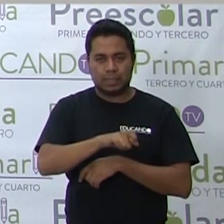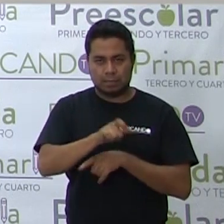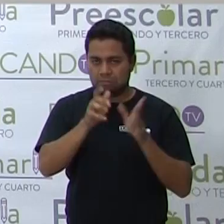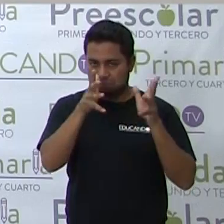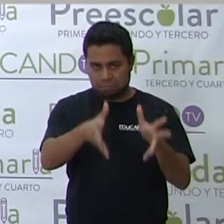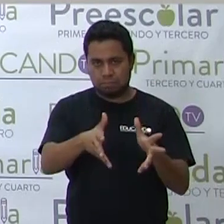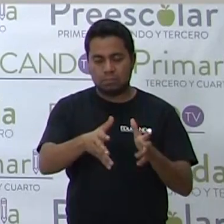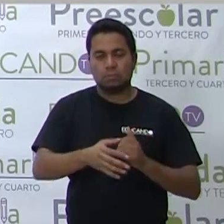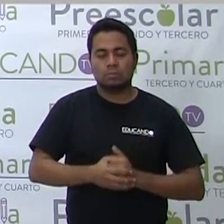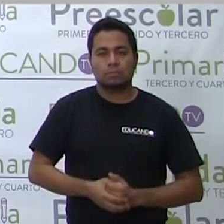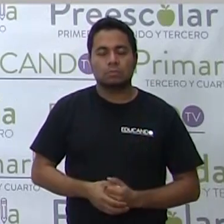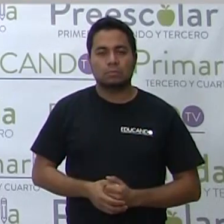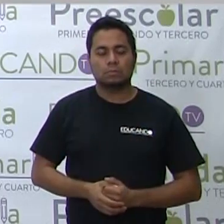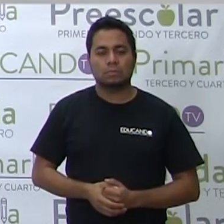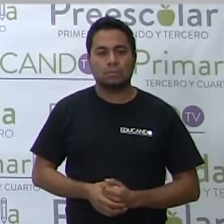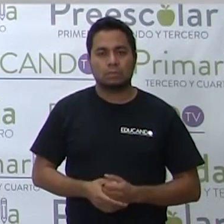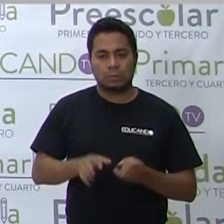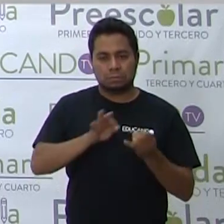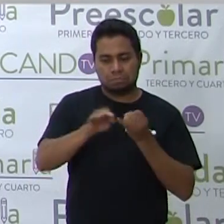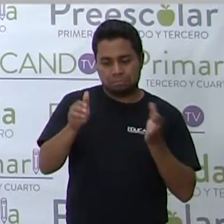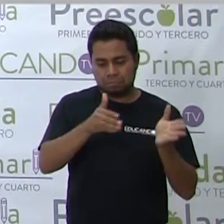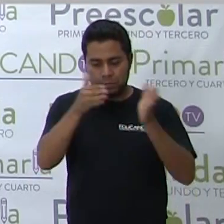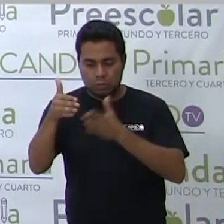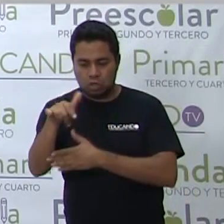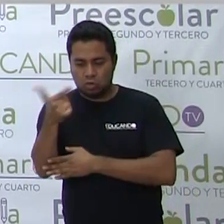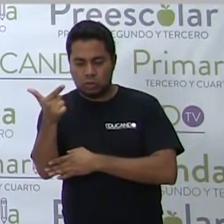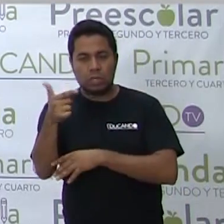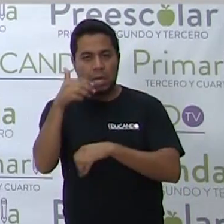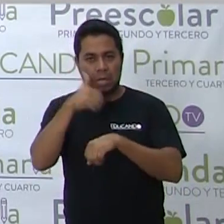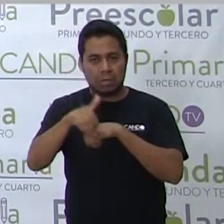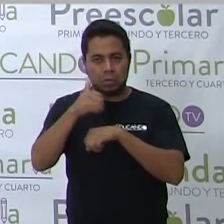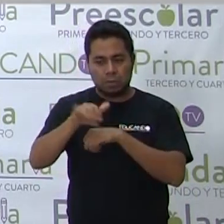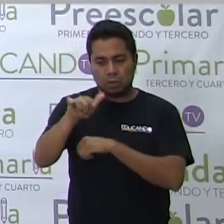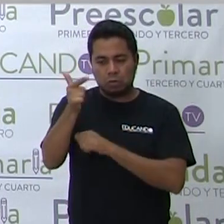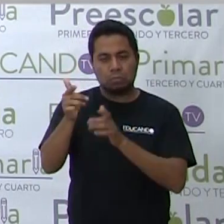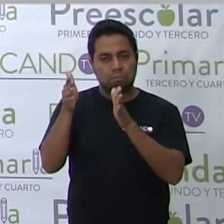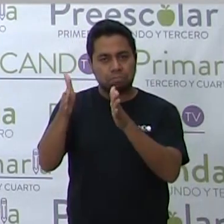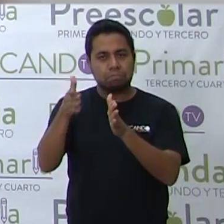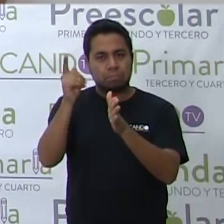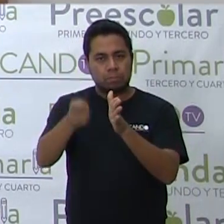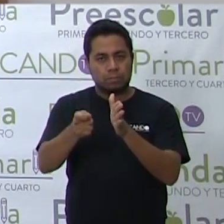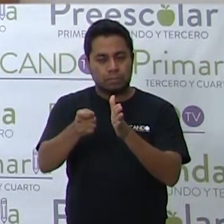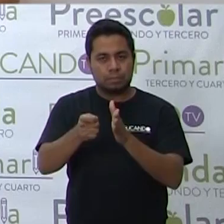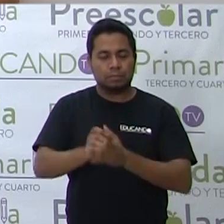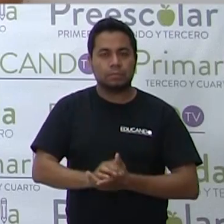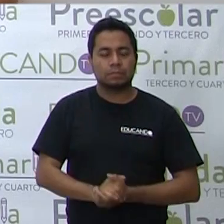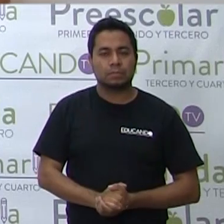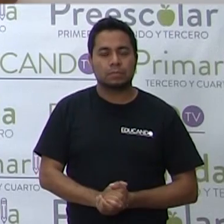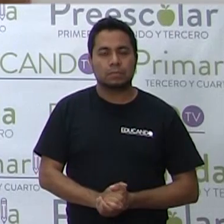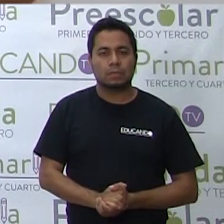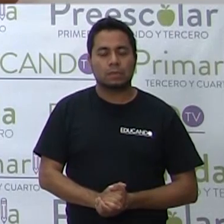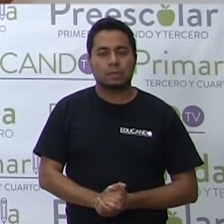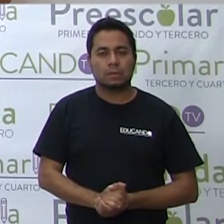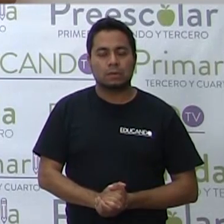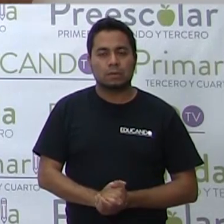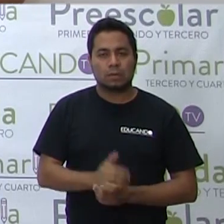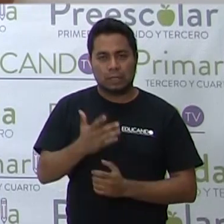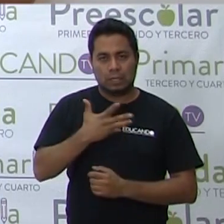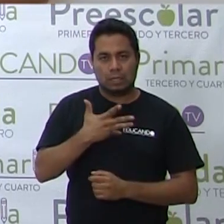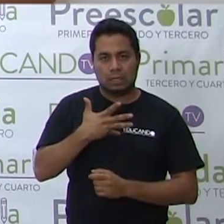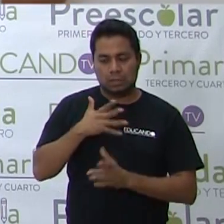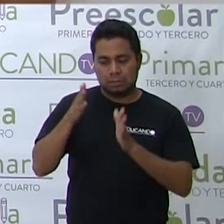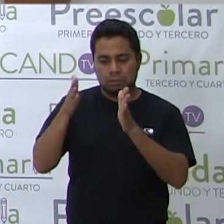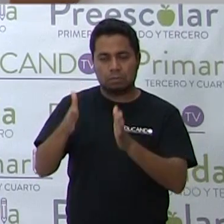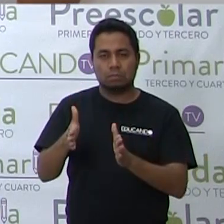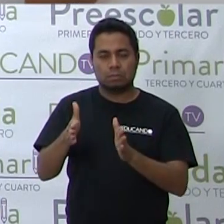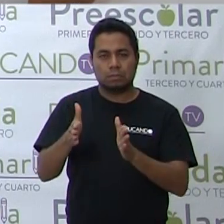lineal y el 12 el número 12 nos representa el